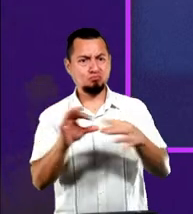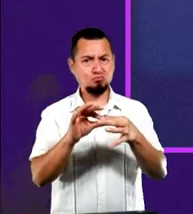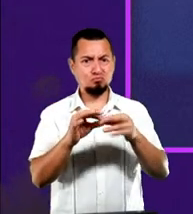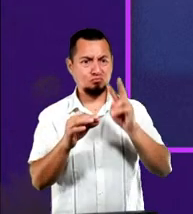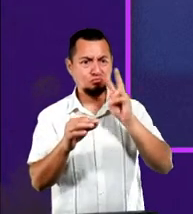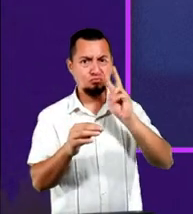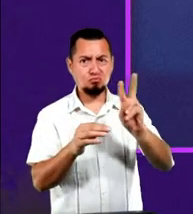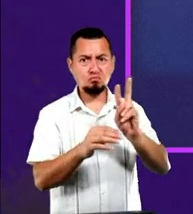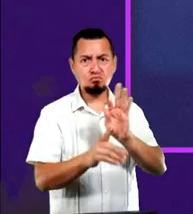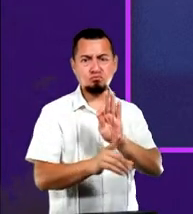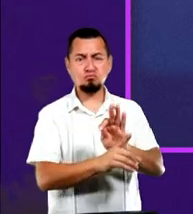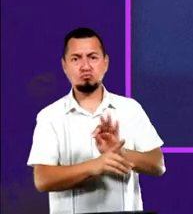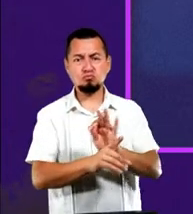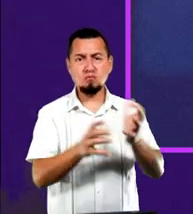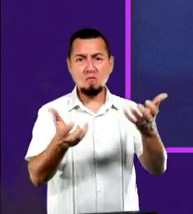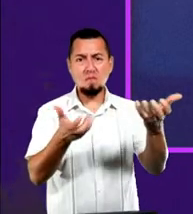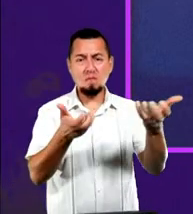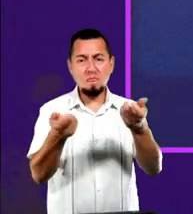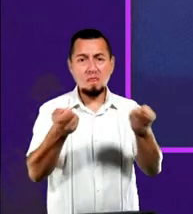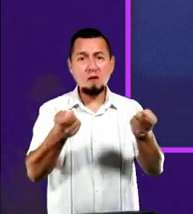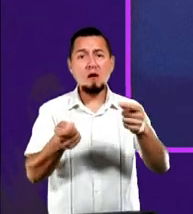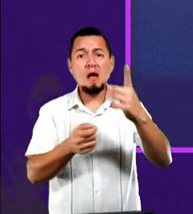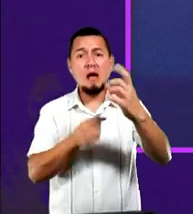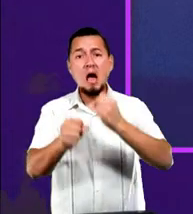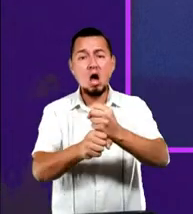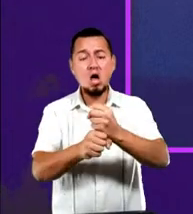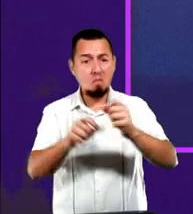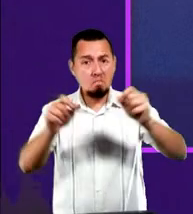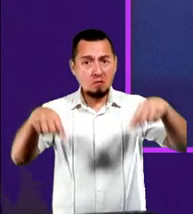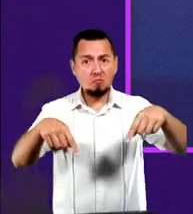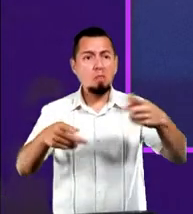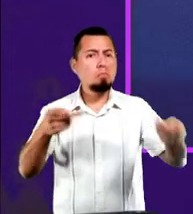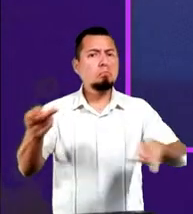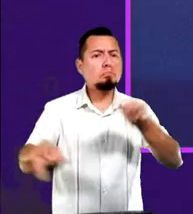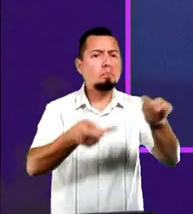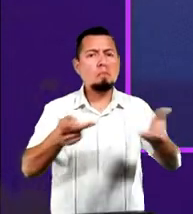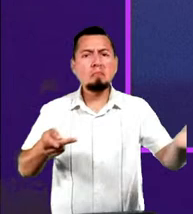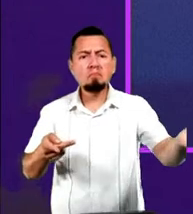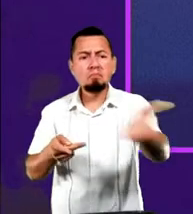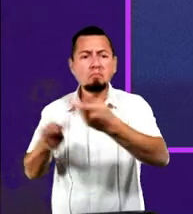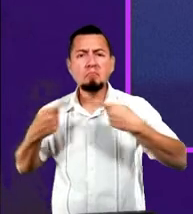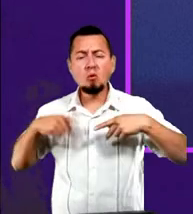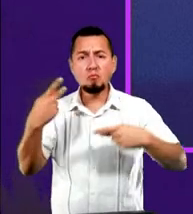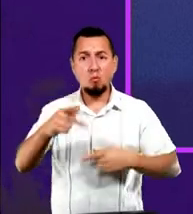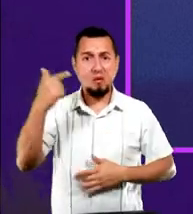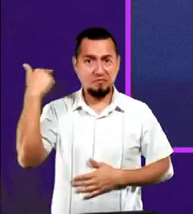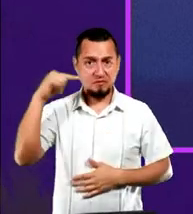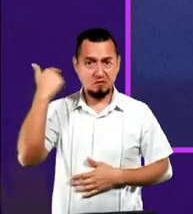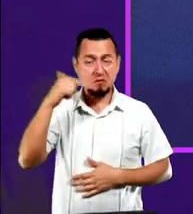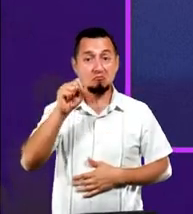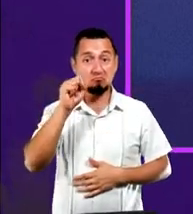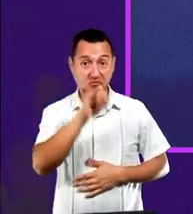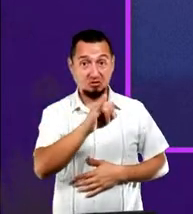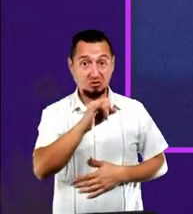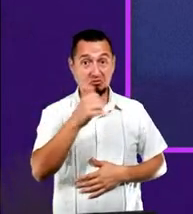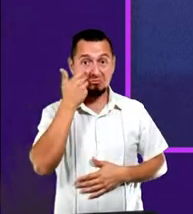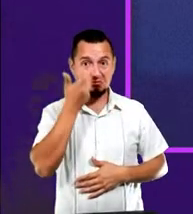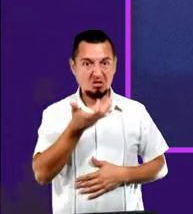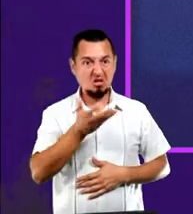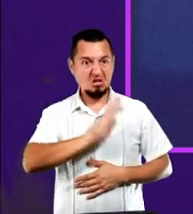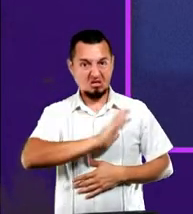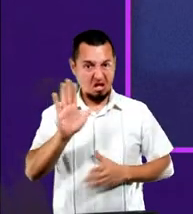decidió consultar a la gente de la provincia de Guadalajara si preferían el centralismo o el federalismo como forma de